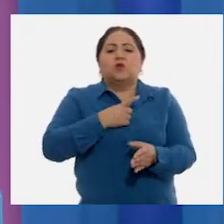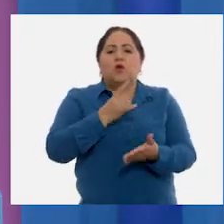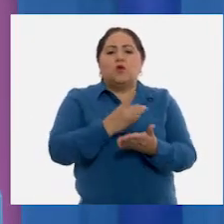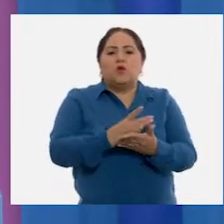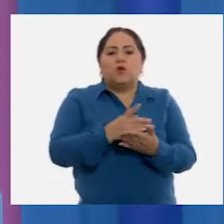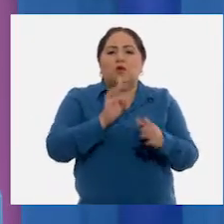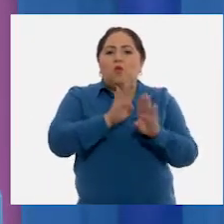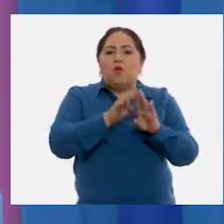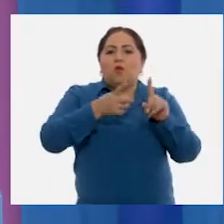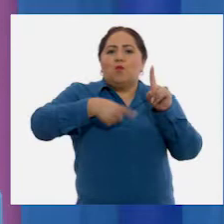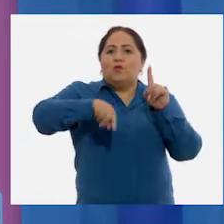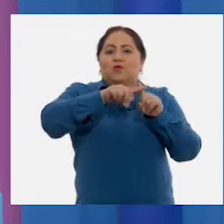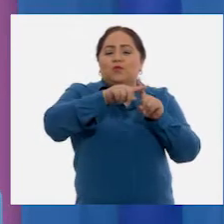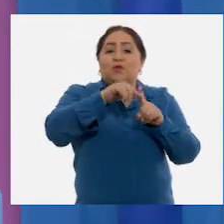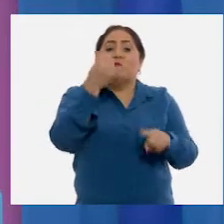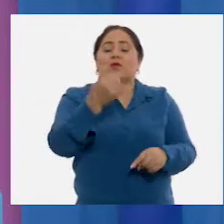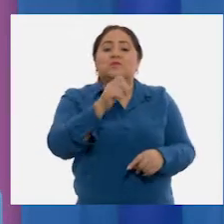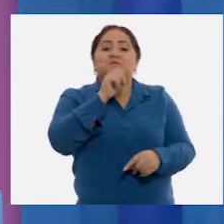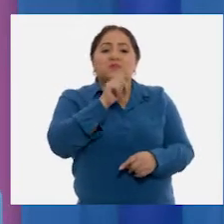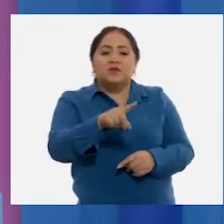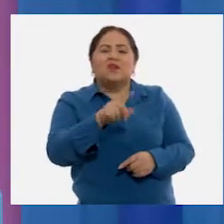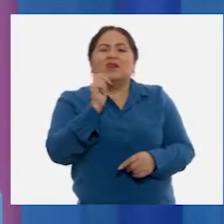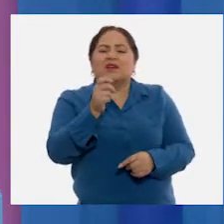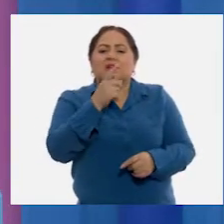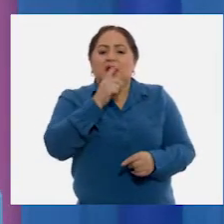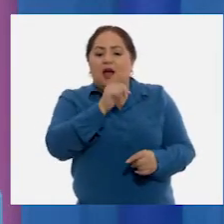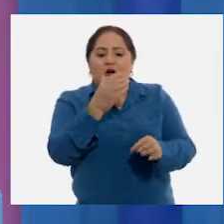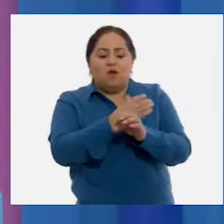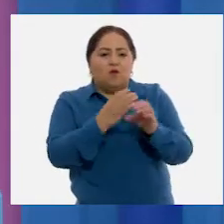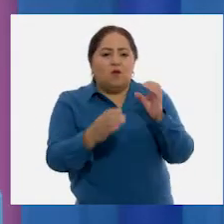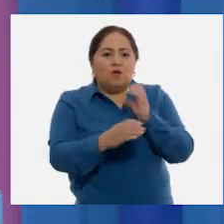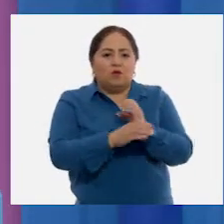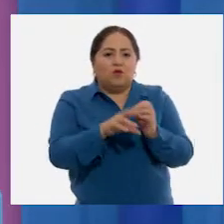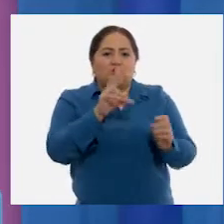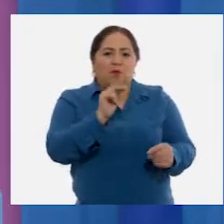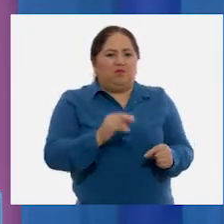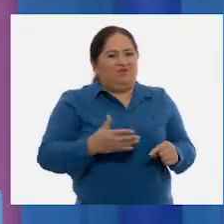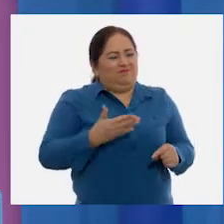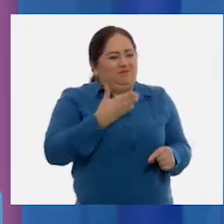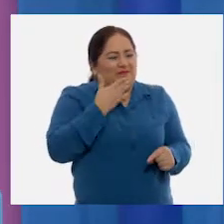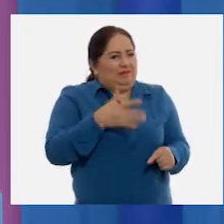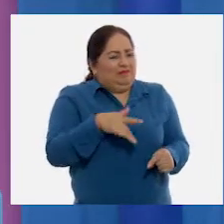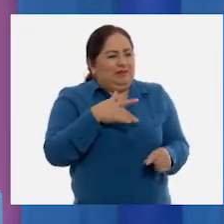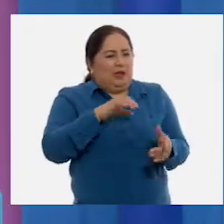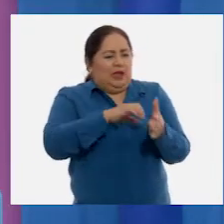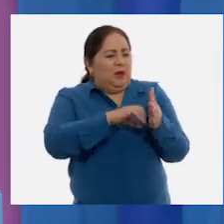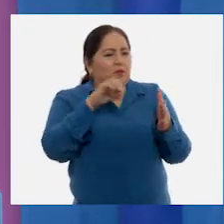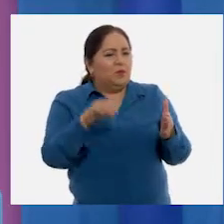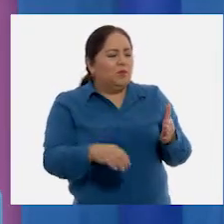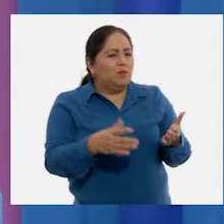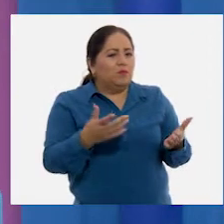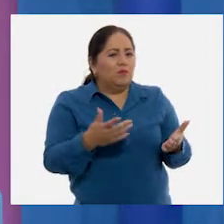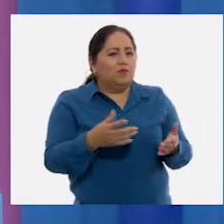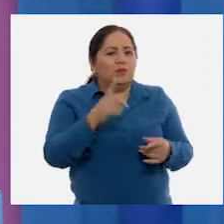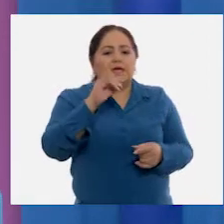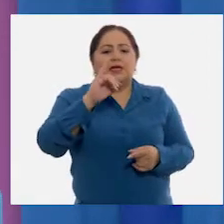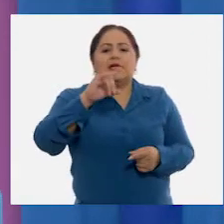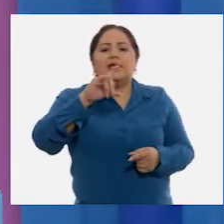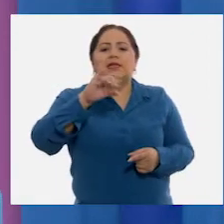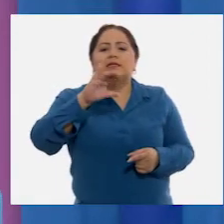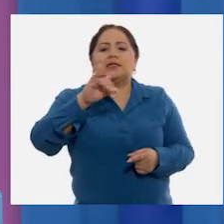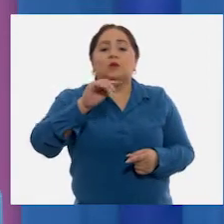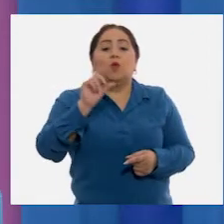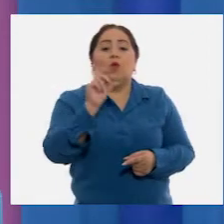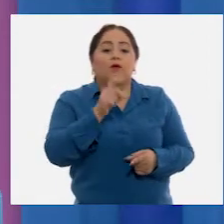cualidades positivas, incluso cuando puede estarse refiriendo a cosas pues no tan adecuadas como pues un ilícito. Por